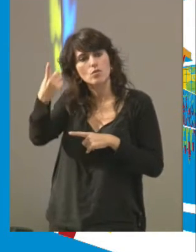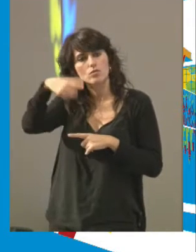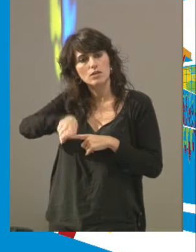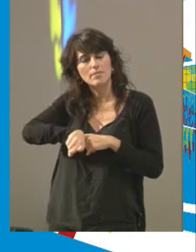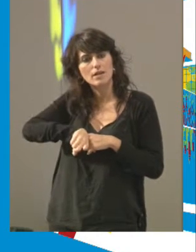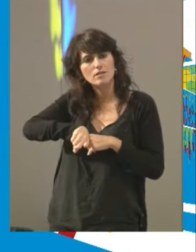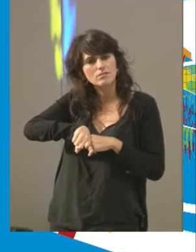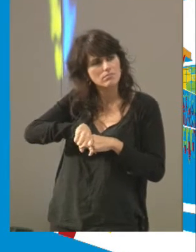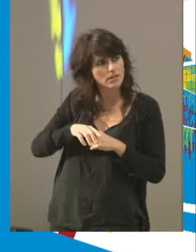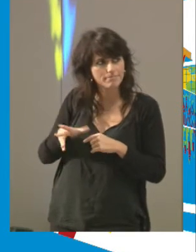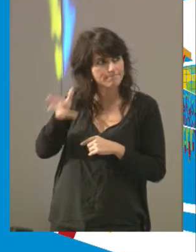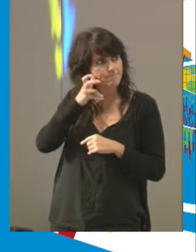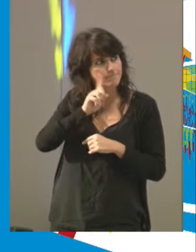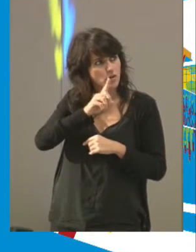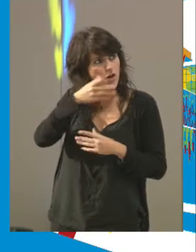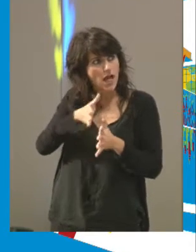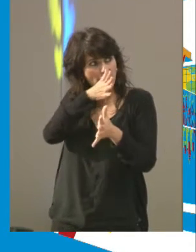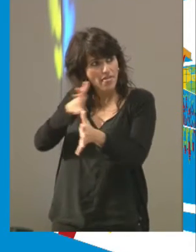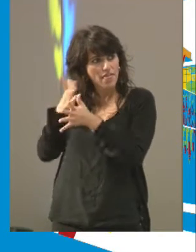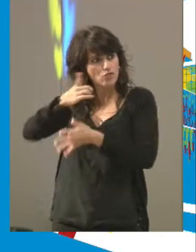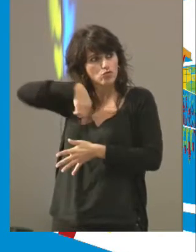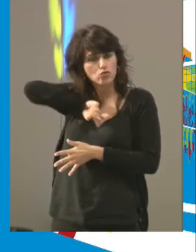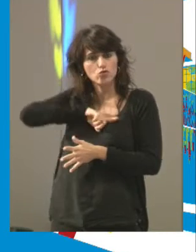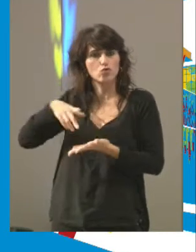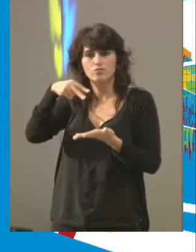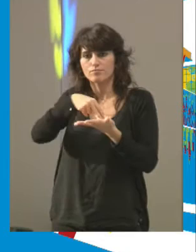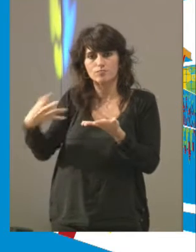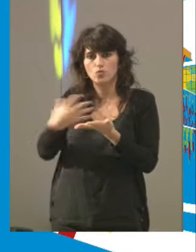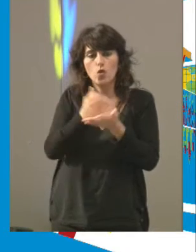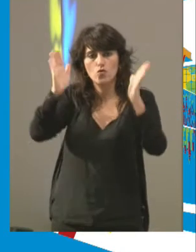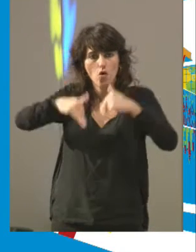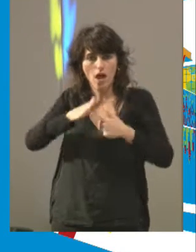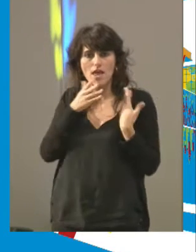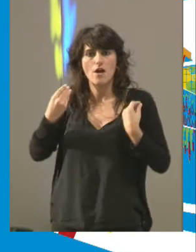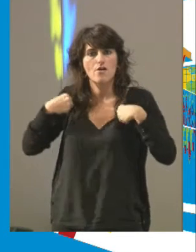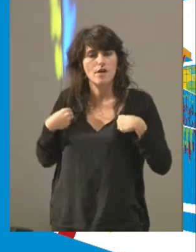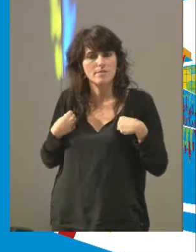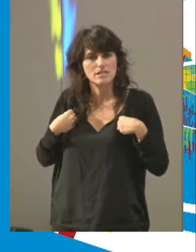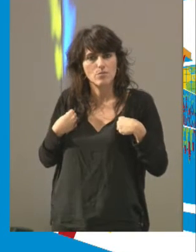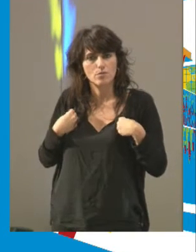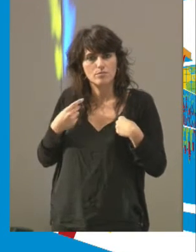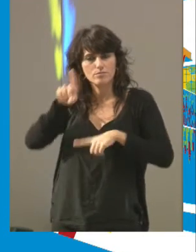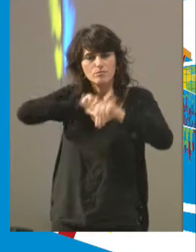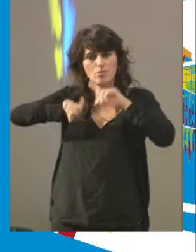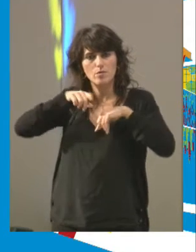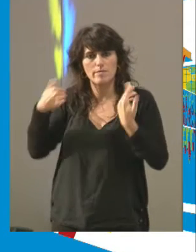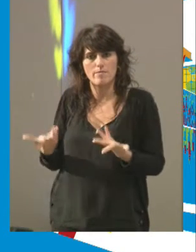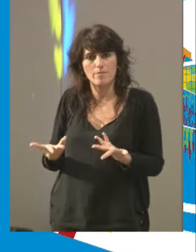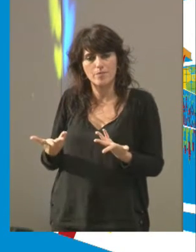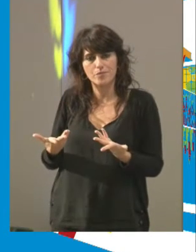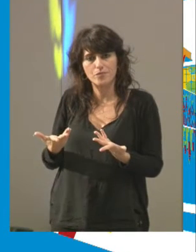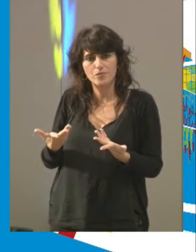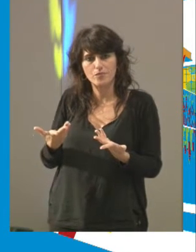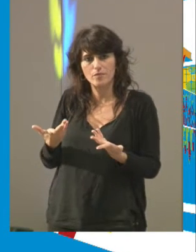comunidad open source que están haciendo. Claro, nosotros hace 10 años no había todo eso, pero es que ahora mismo es que no hay una